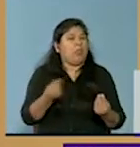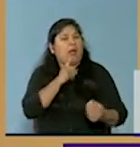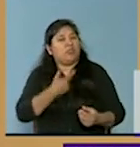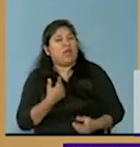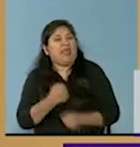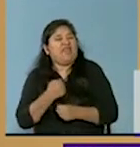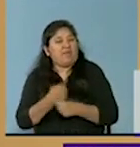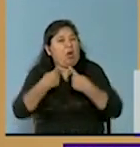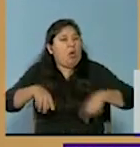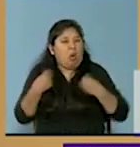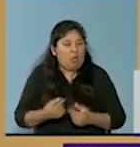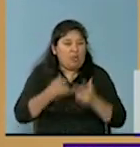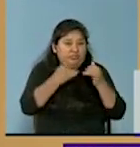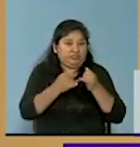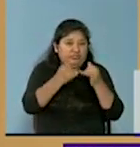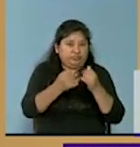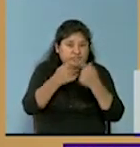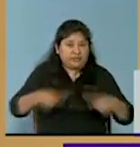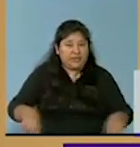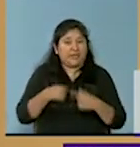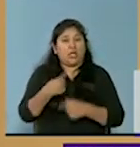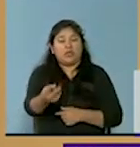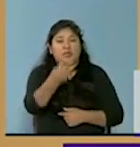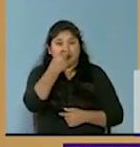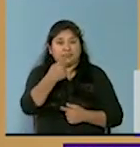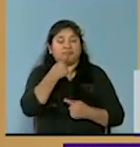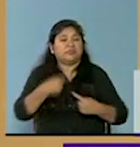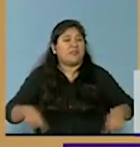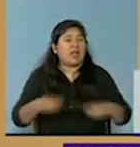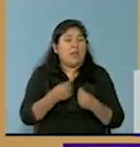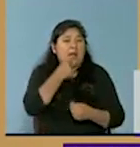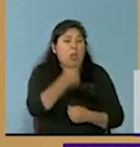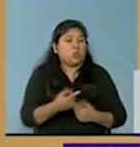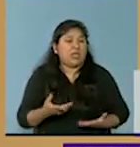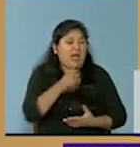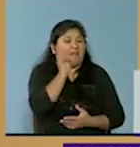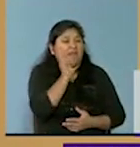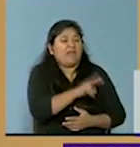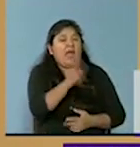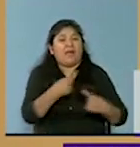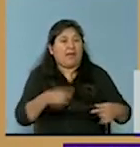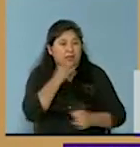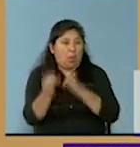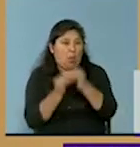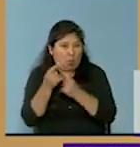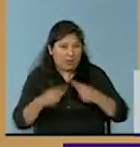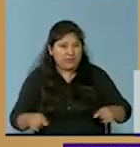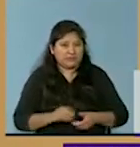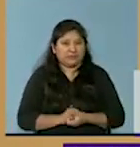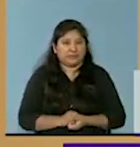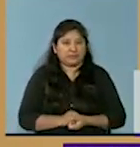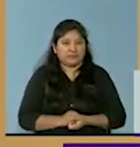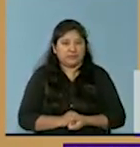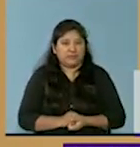por nosotros nos vemos al hombre en la calle como un simple hecho sino que realmente vamos más